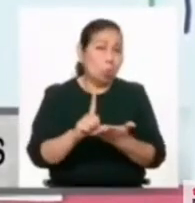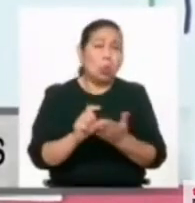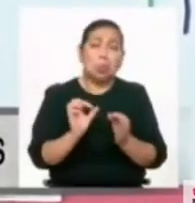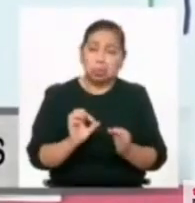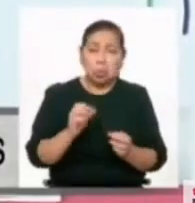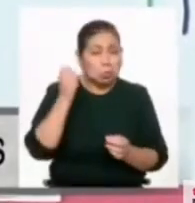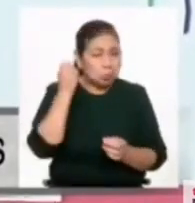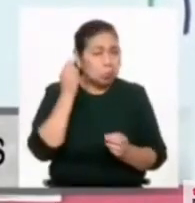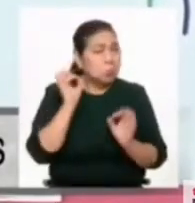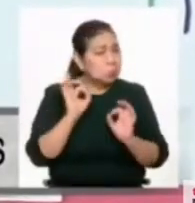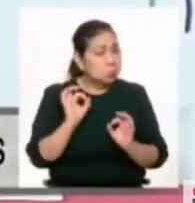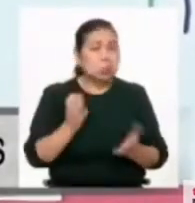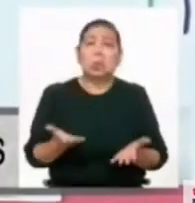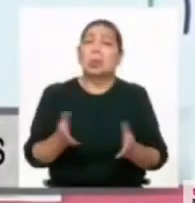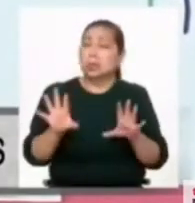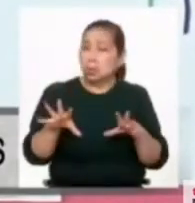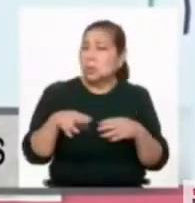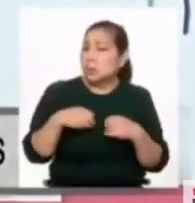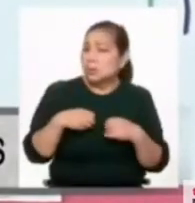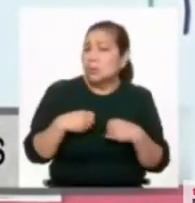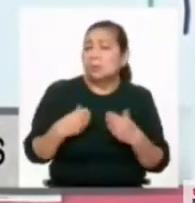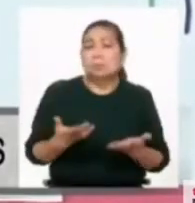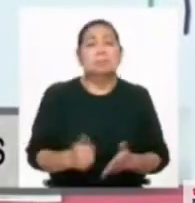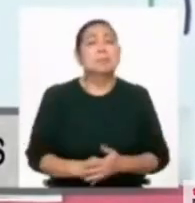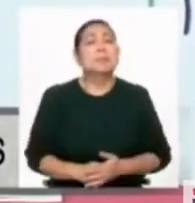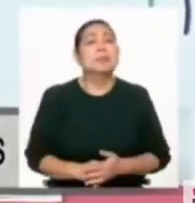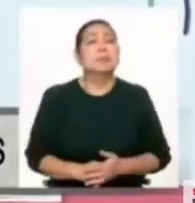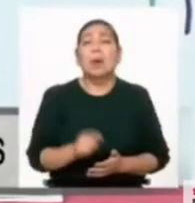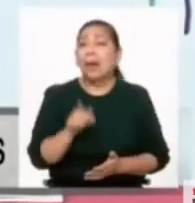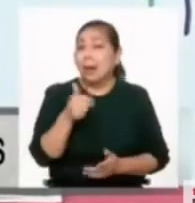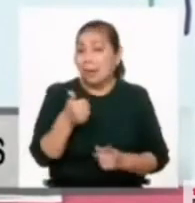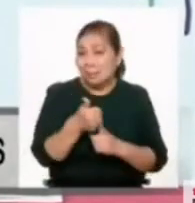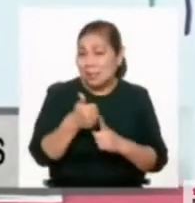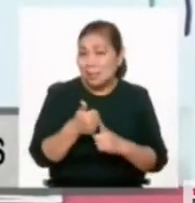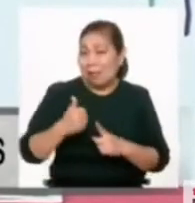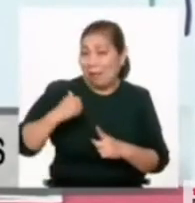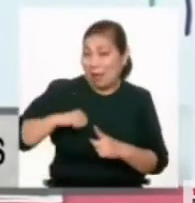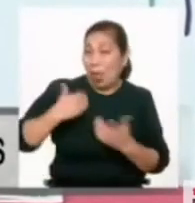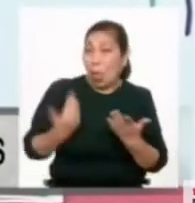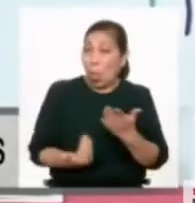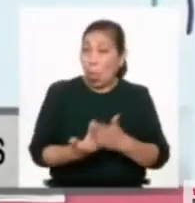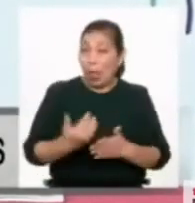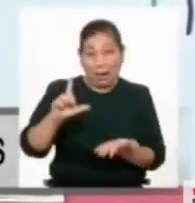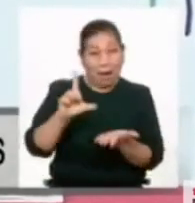persona muy comprensiva, muy asequible, ¿no?, que él mismo propuso que